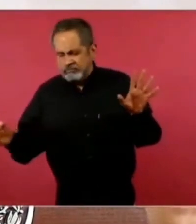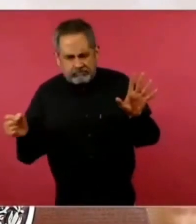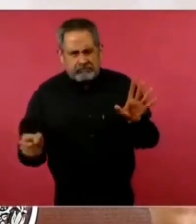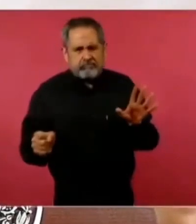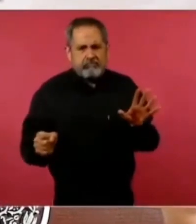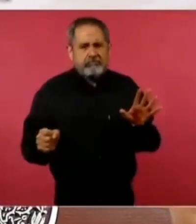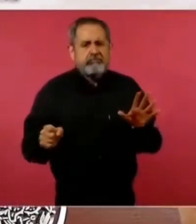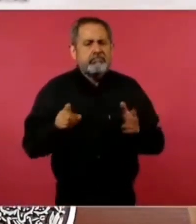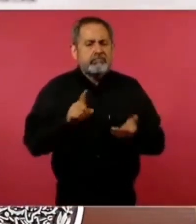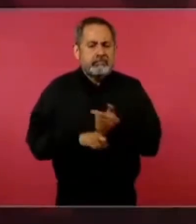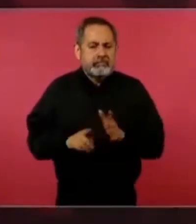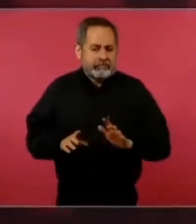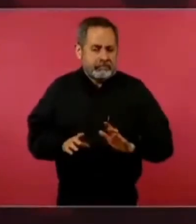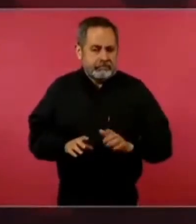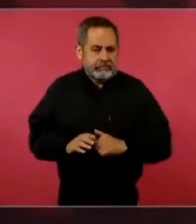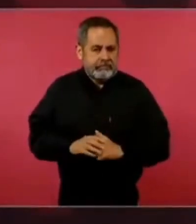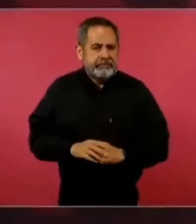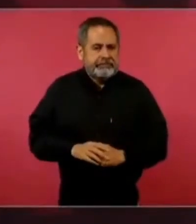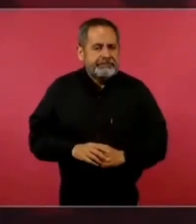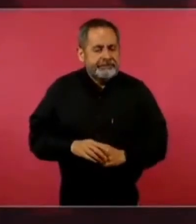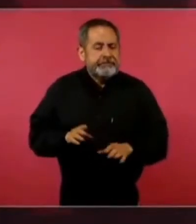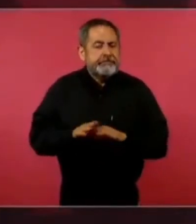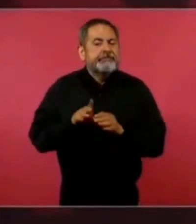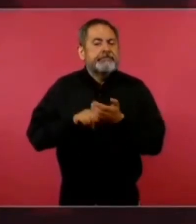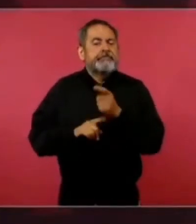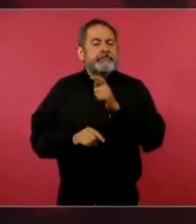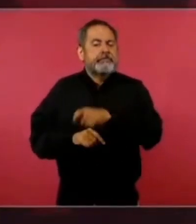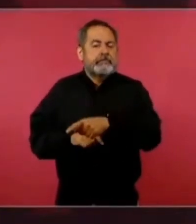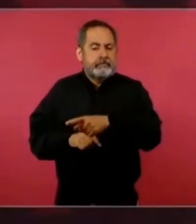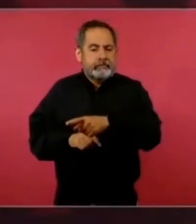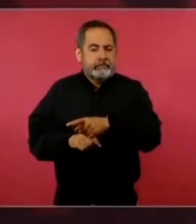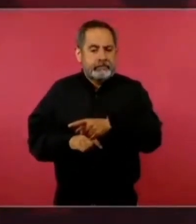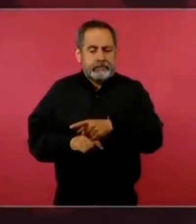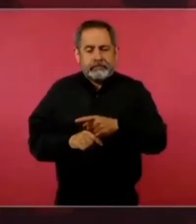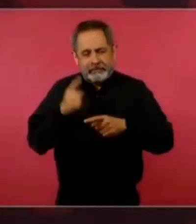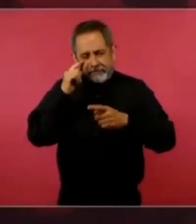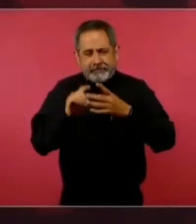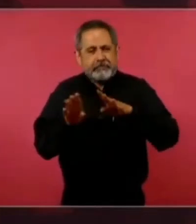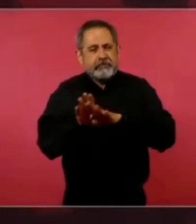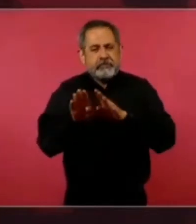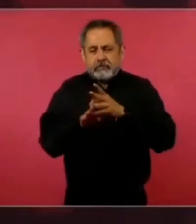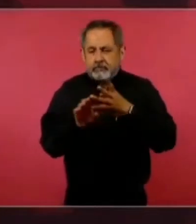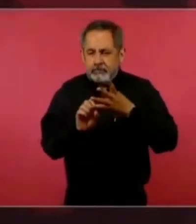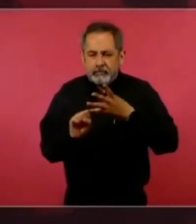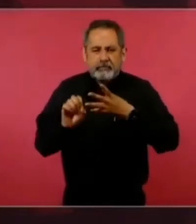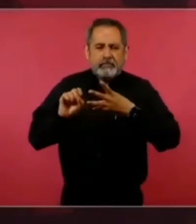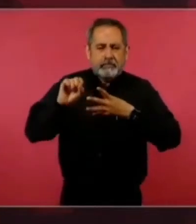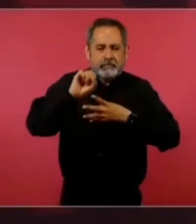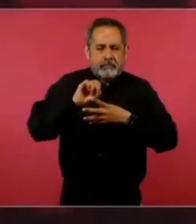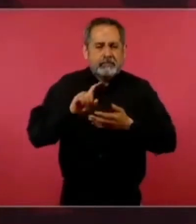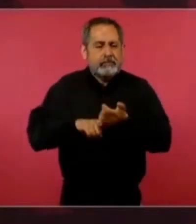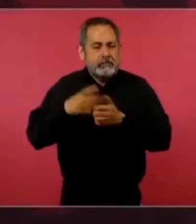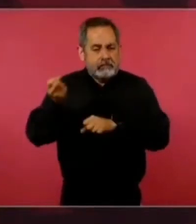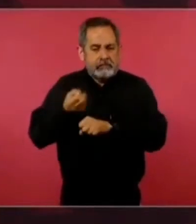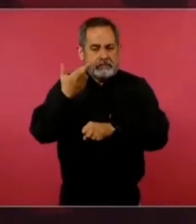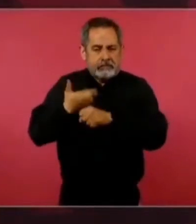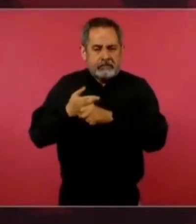de la antigüedad y sobre todo de ascensos. Llegó un secretario,